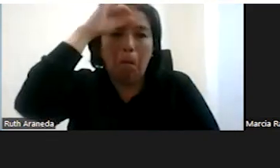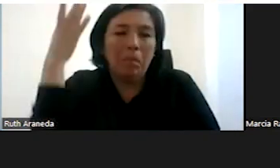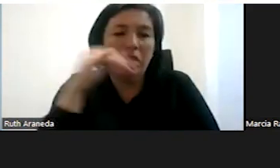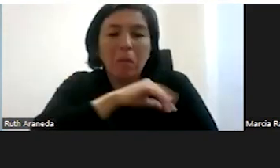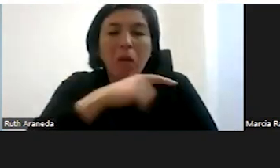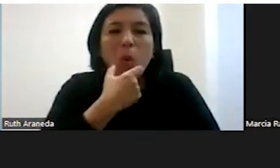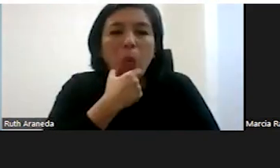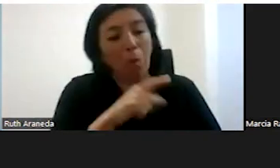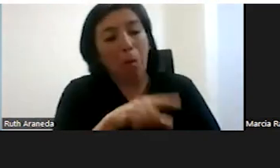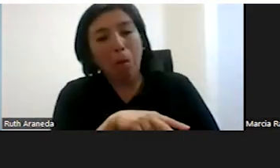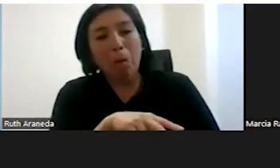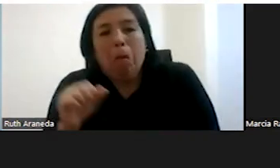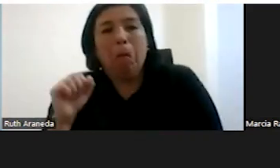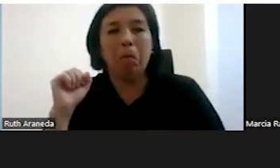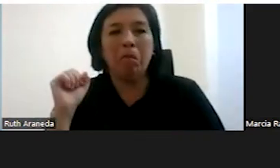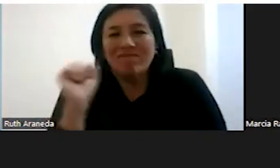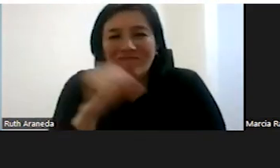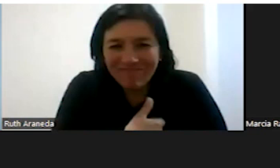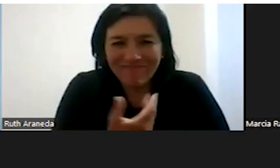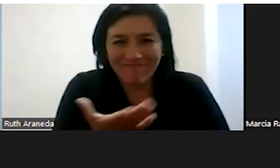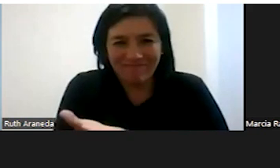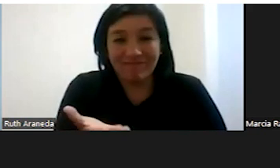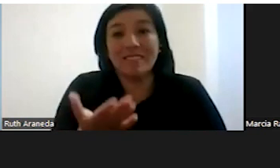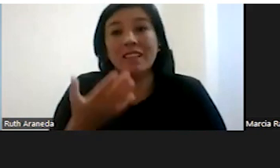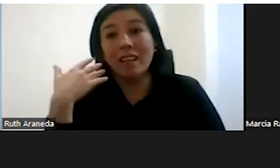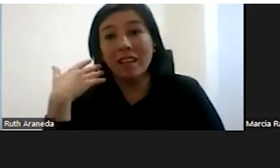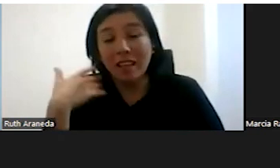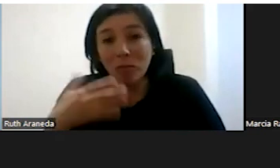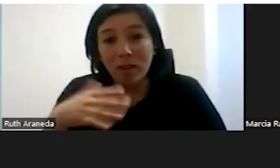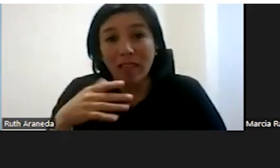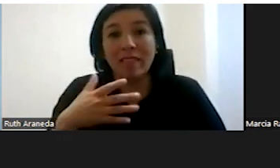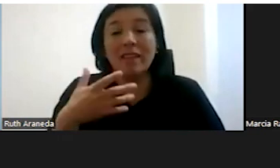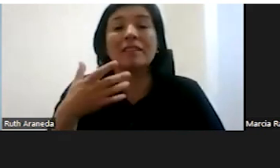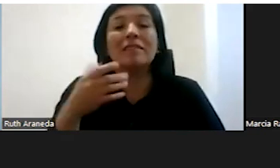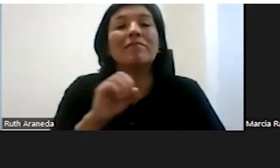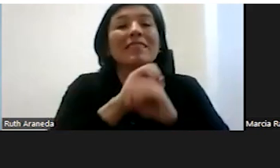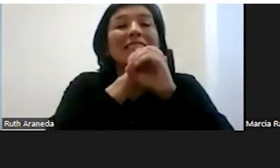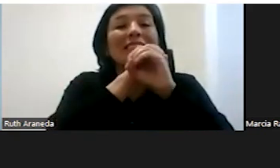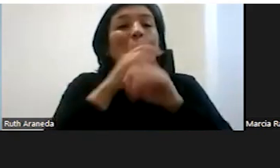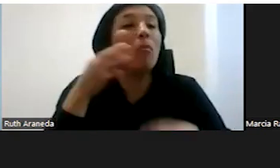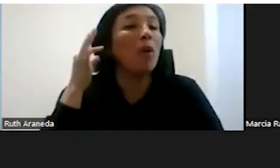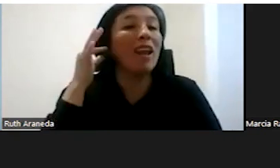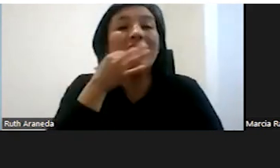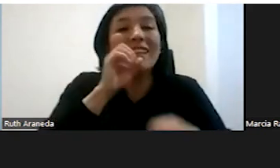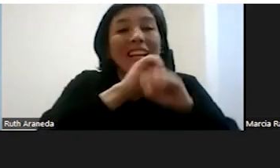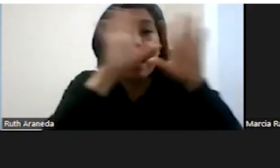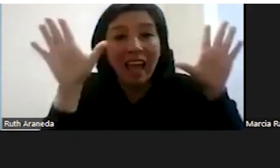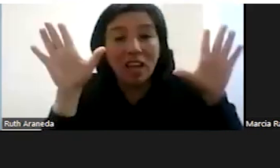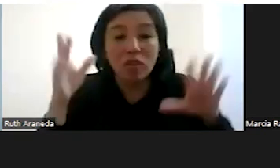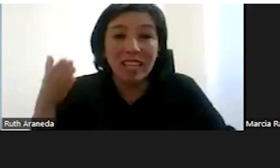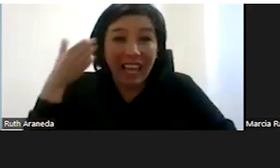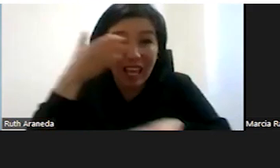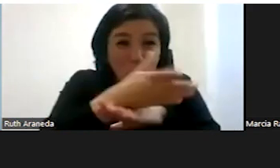y posibilidades y oportunidades también para otras instituciones. Pero nos queda claro que este tema de visitar un sitio